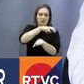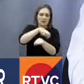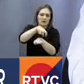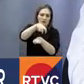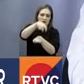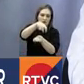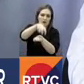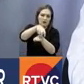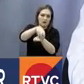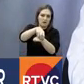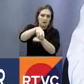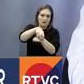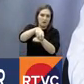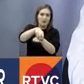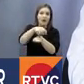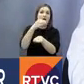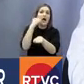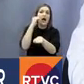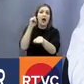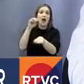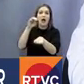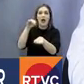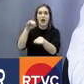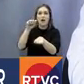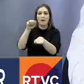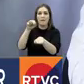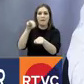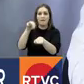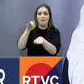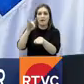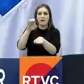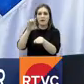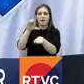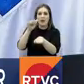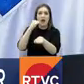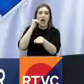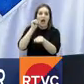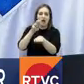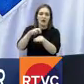joven Manuela en la parte del copiloto.